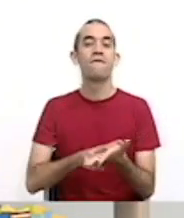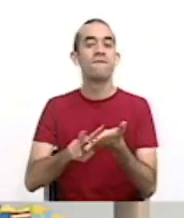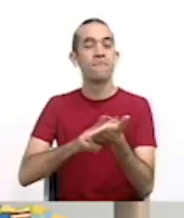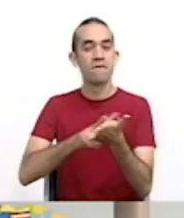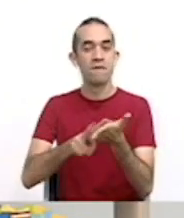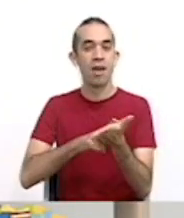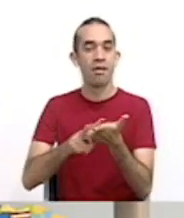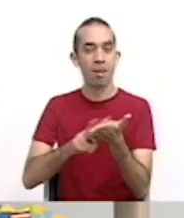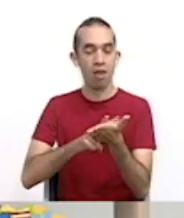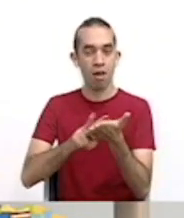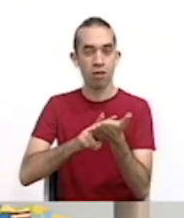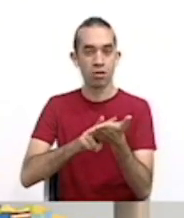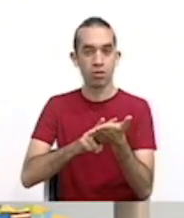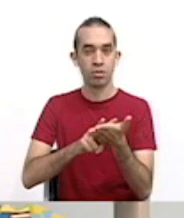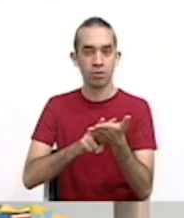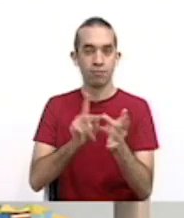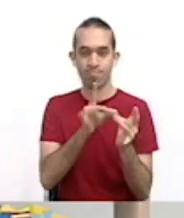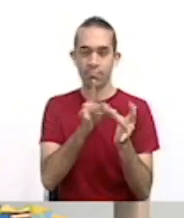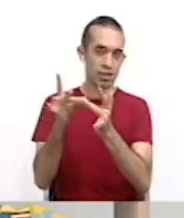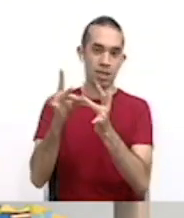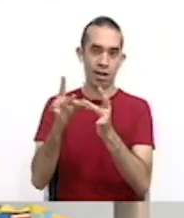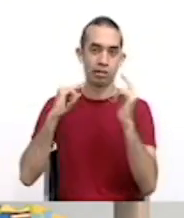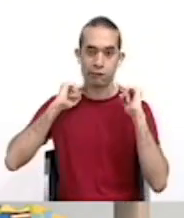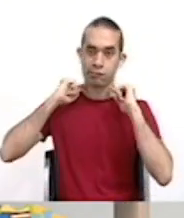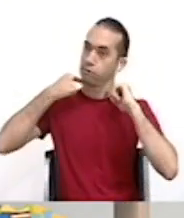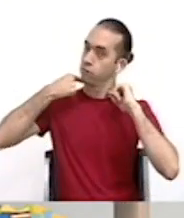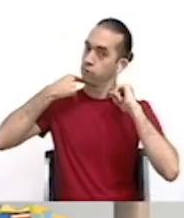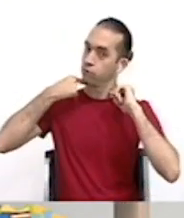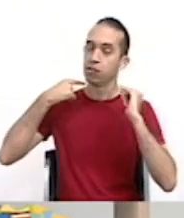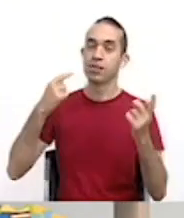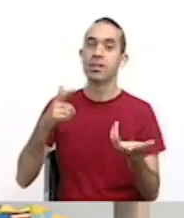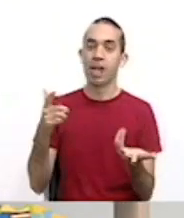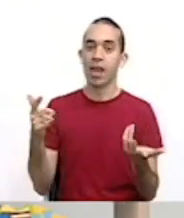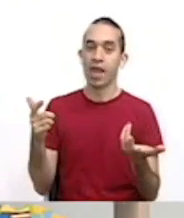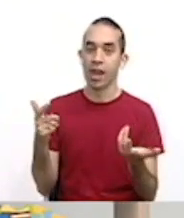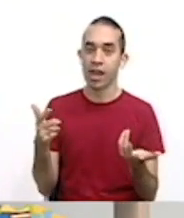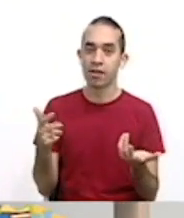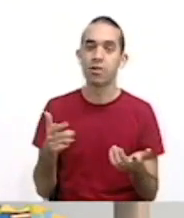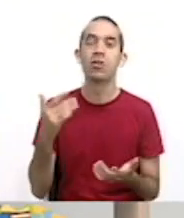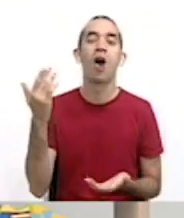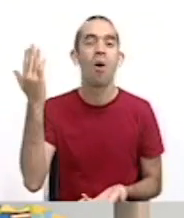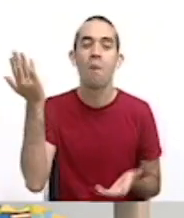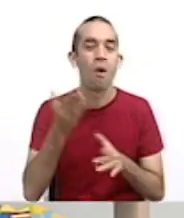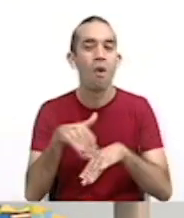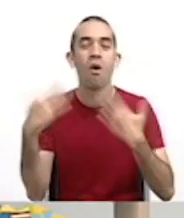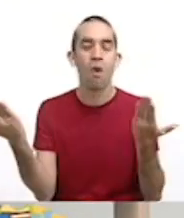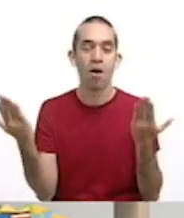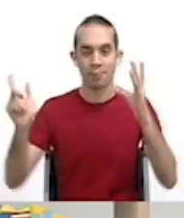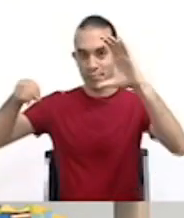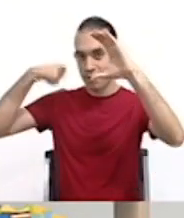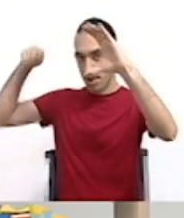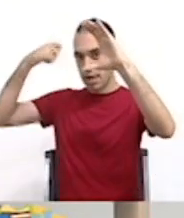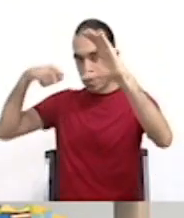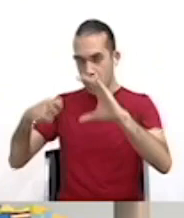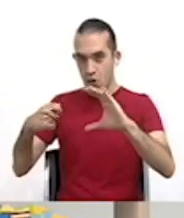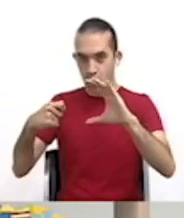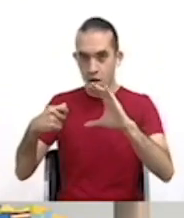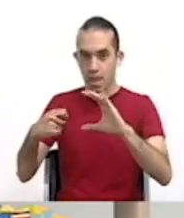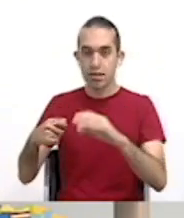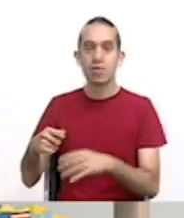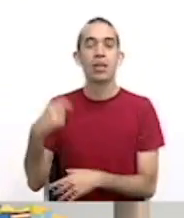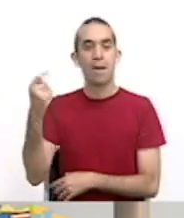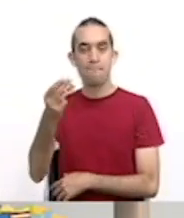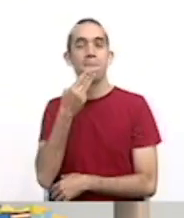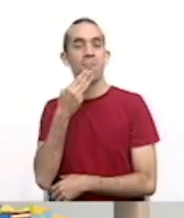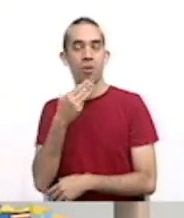es tan icónico de nuestro personaje, es adquirido a partir de las películas de cine mudo.